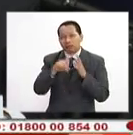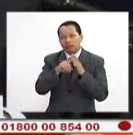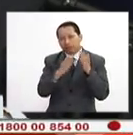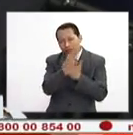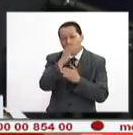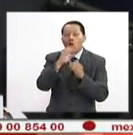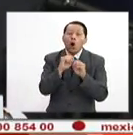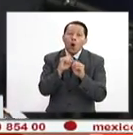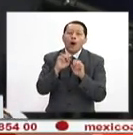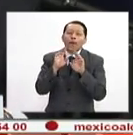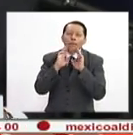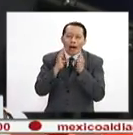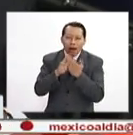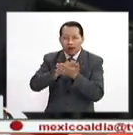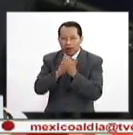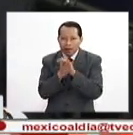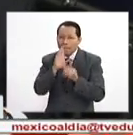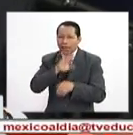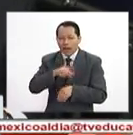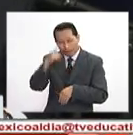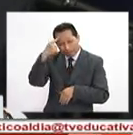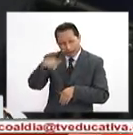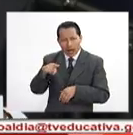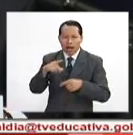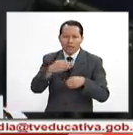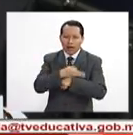ilegales para alimentar a sus familias.